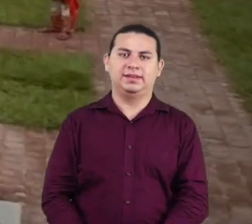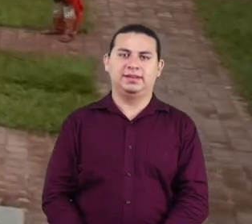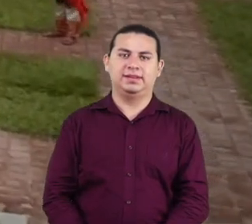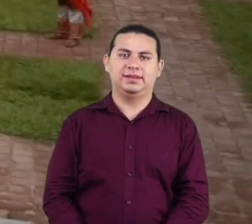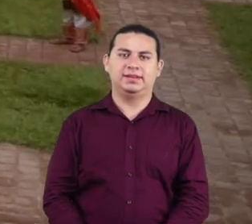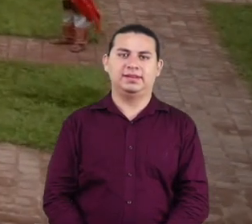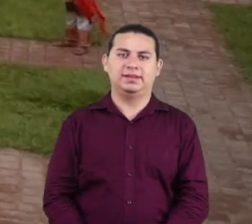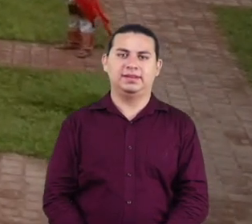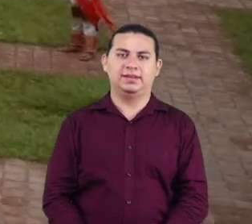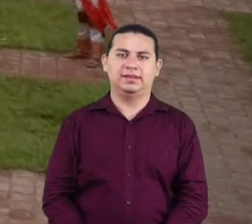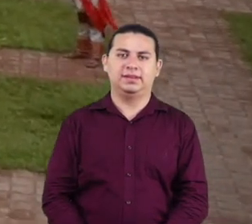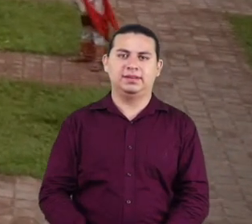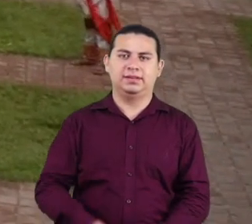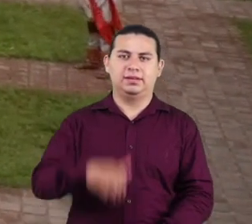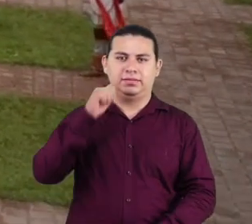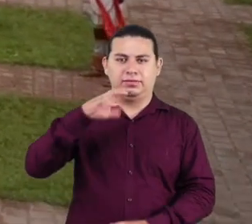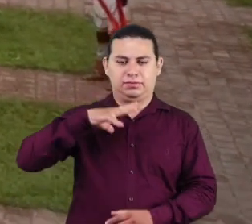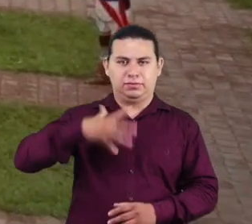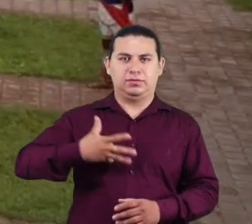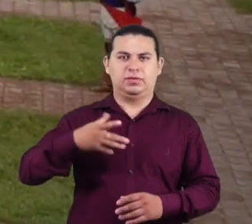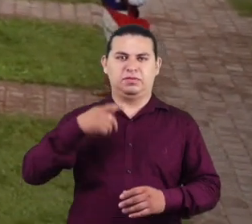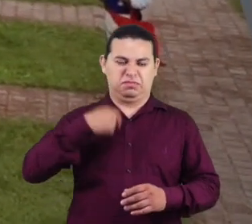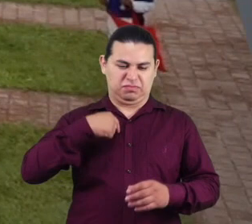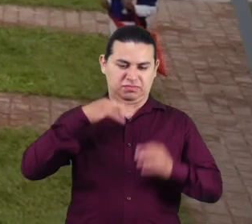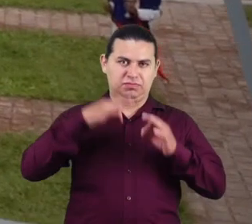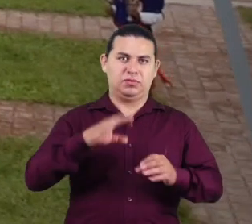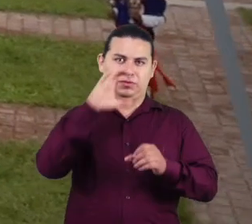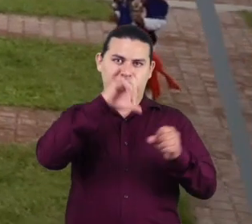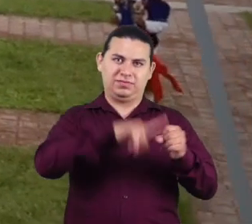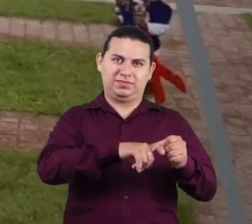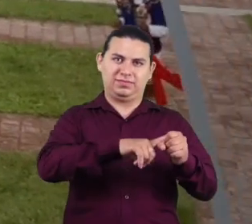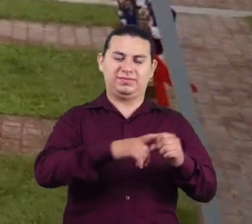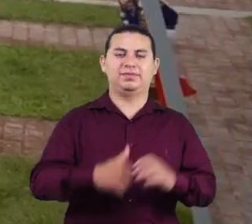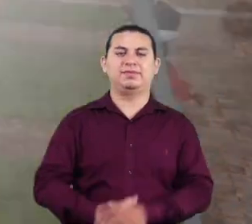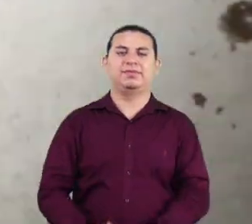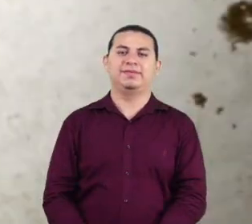Siempre orgullosos de nuestras raíces.